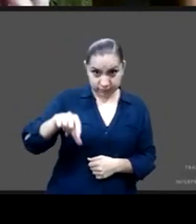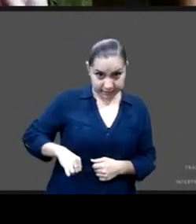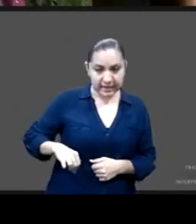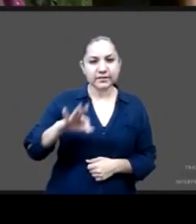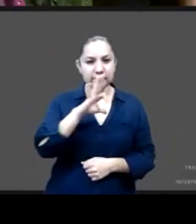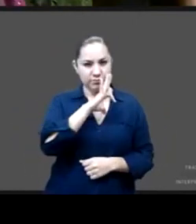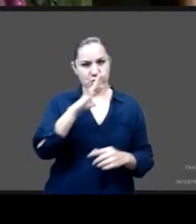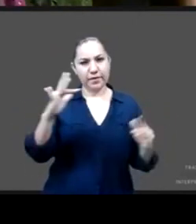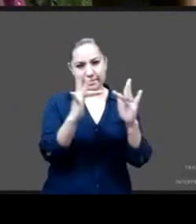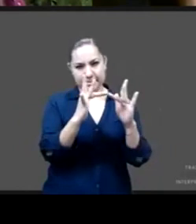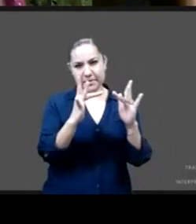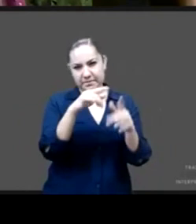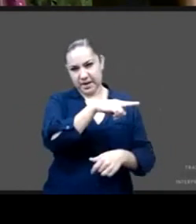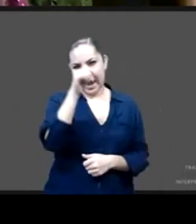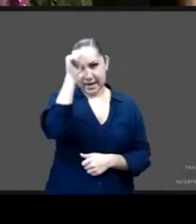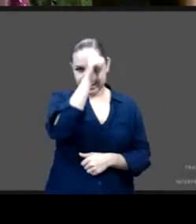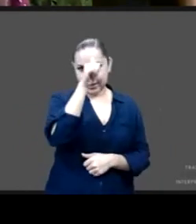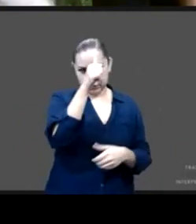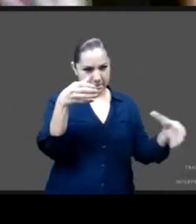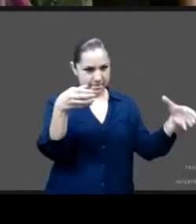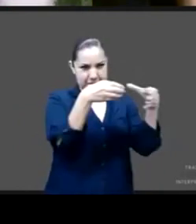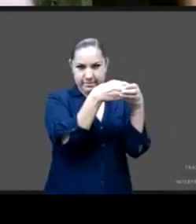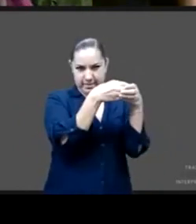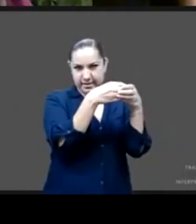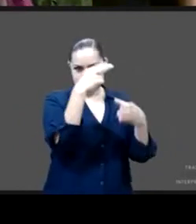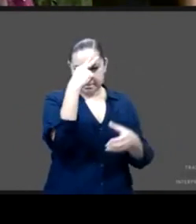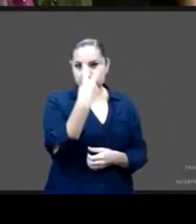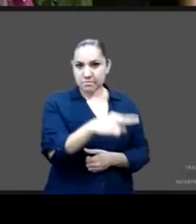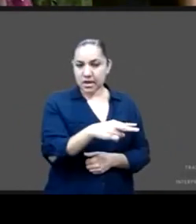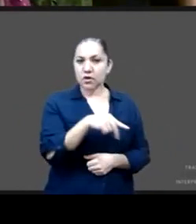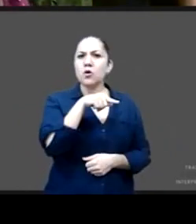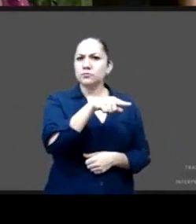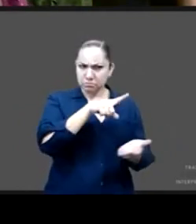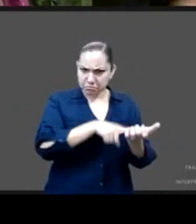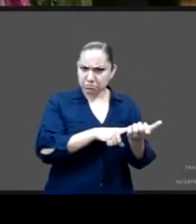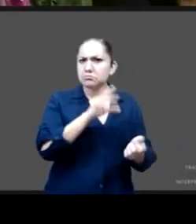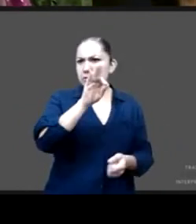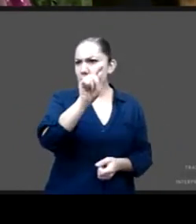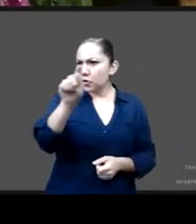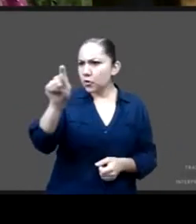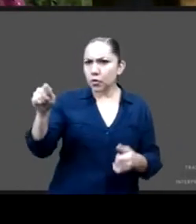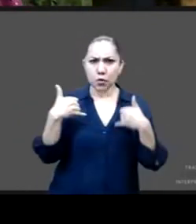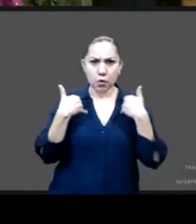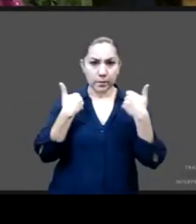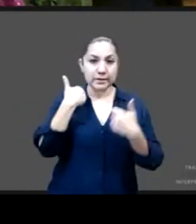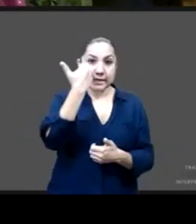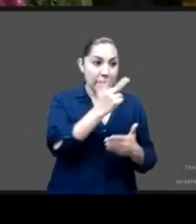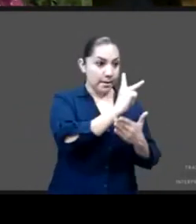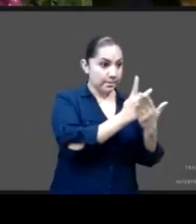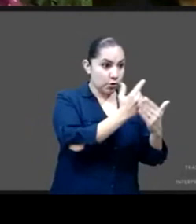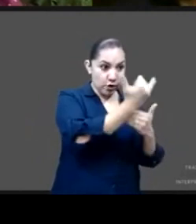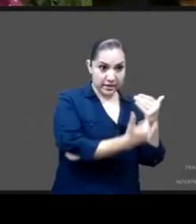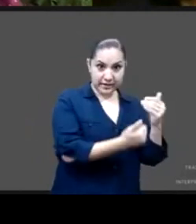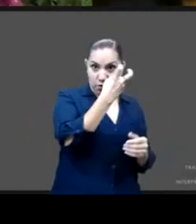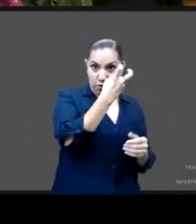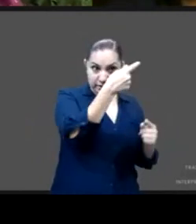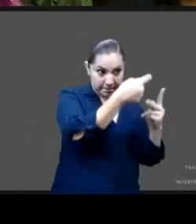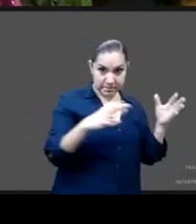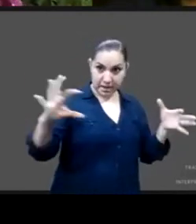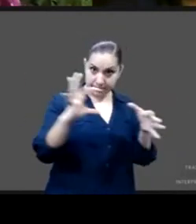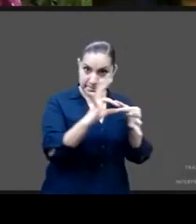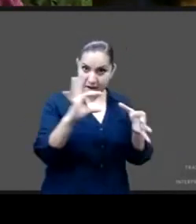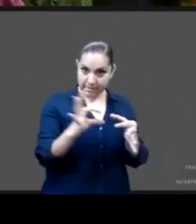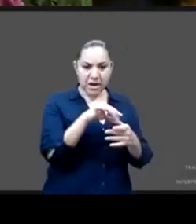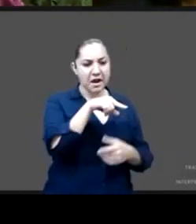todos donde pudieran ver algunas de estas iniciativas si los jóvenes quieren sumarse a estos proyectos que ya tenemos y bueno